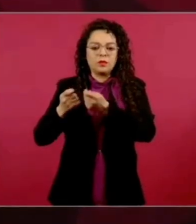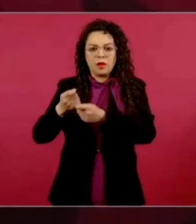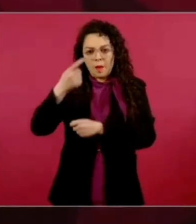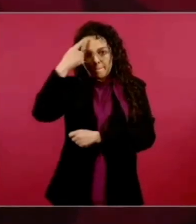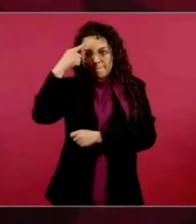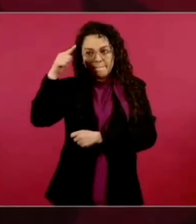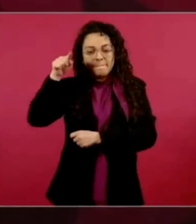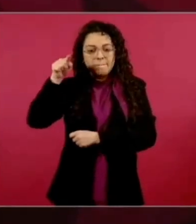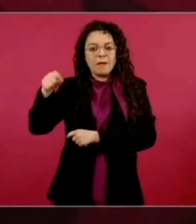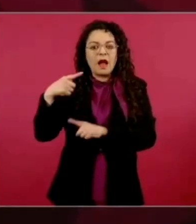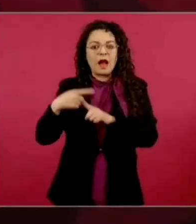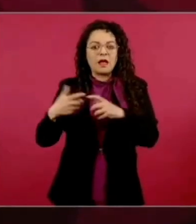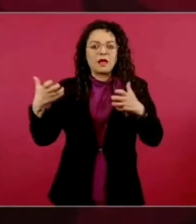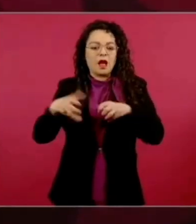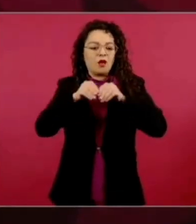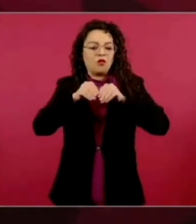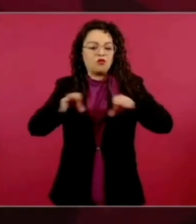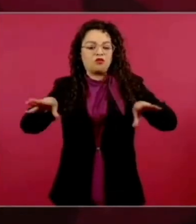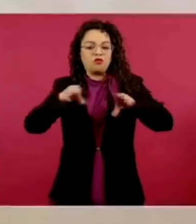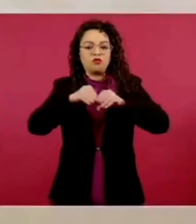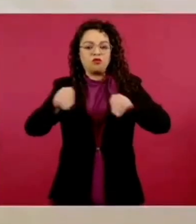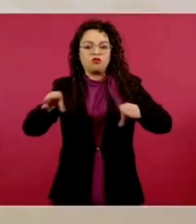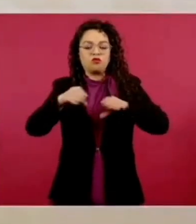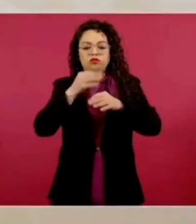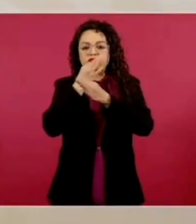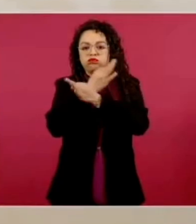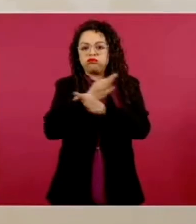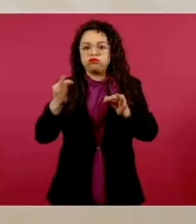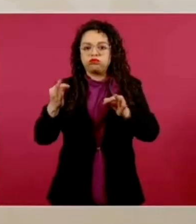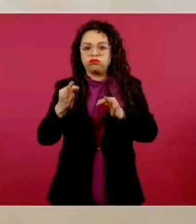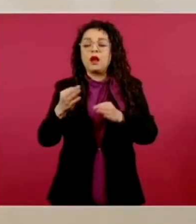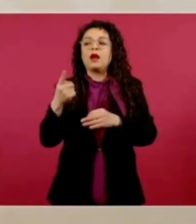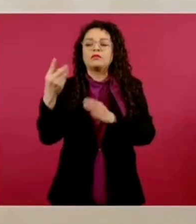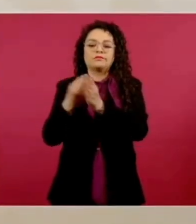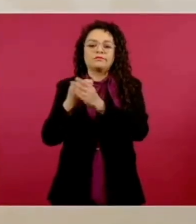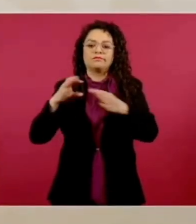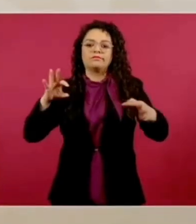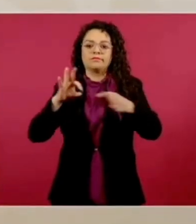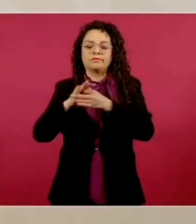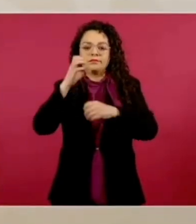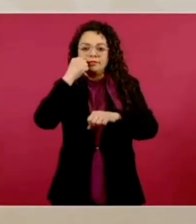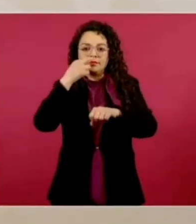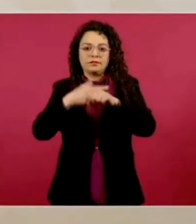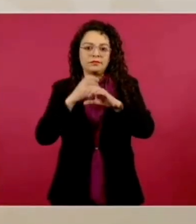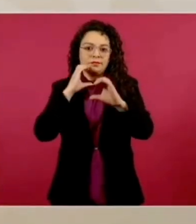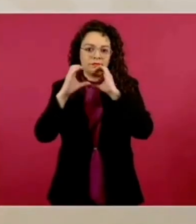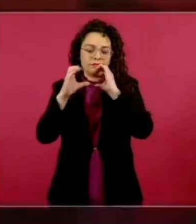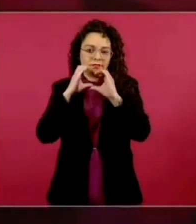información, pues tenga que ver con la Secretaría de Comunicaciones,